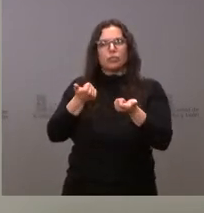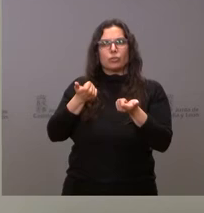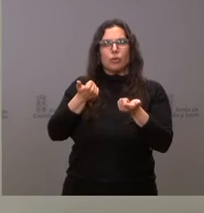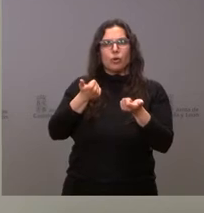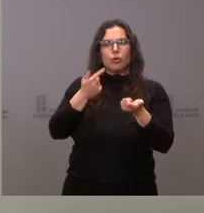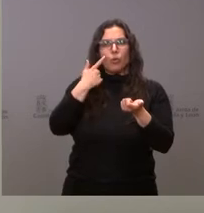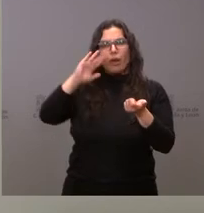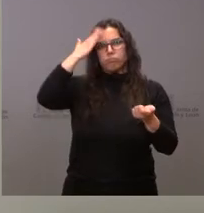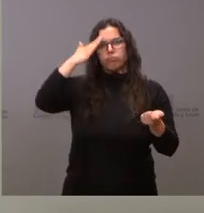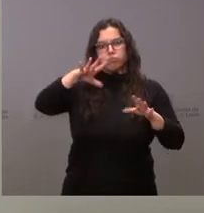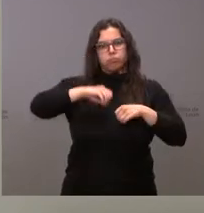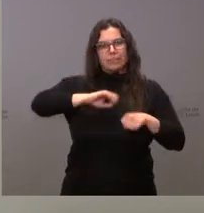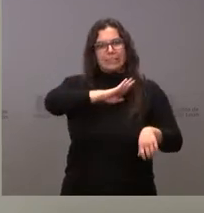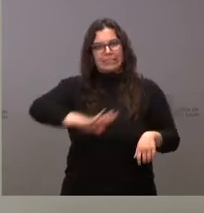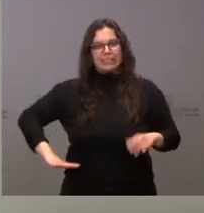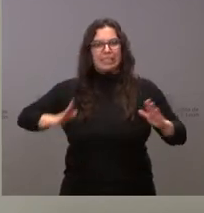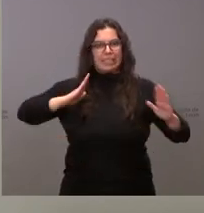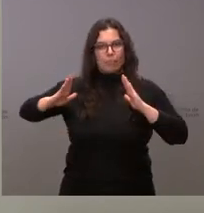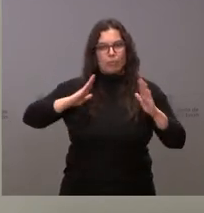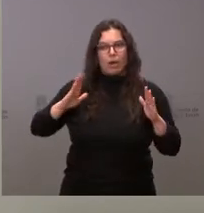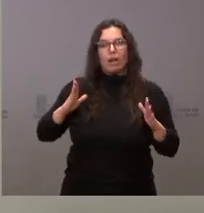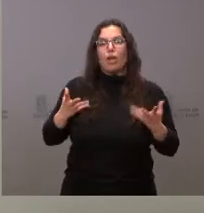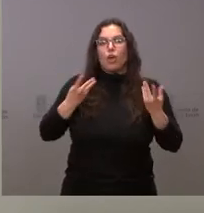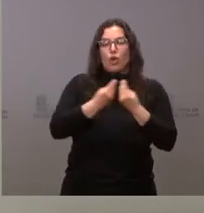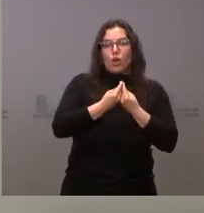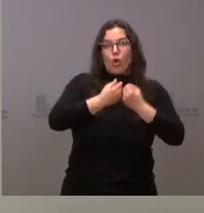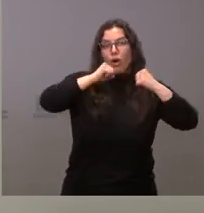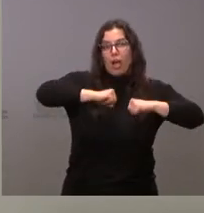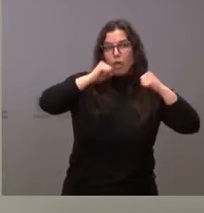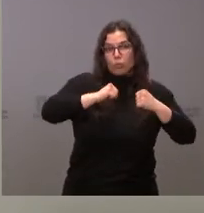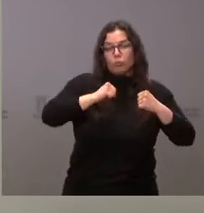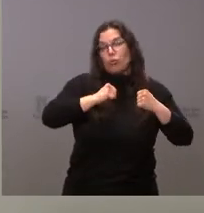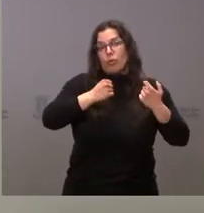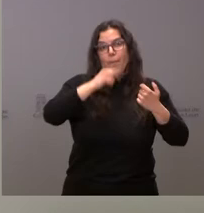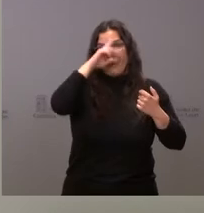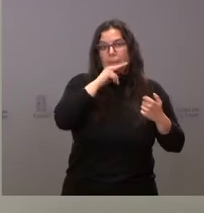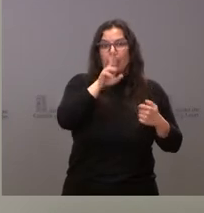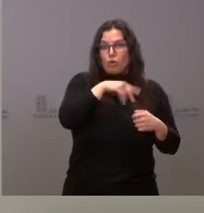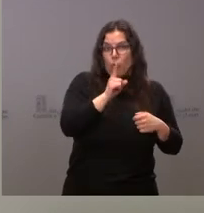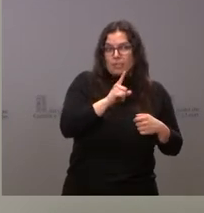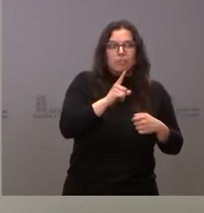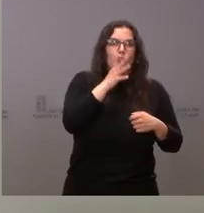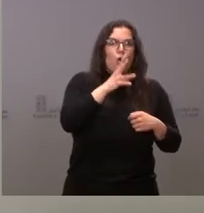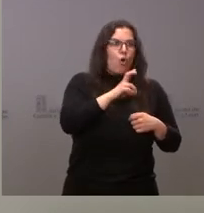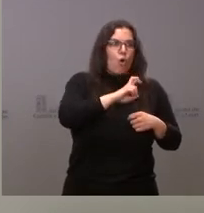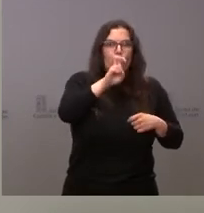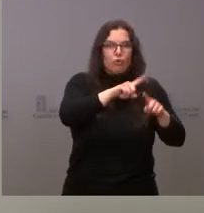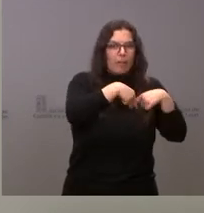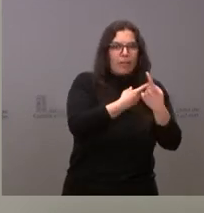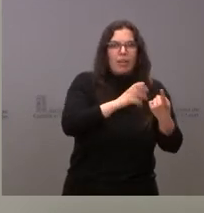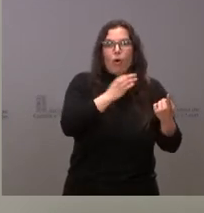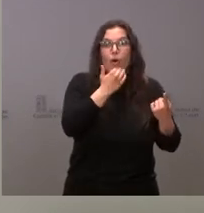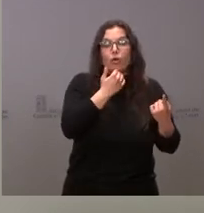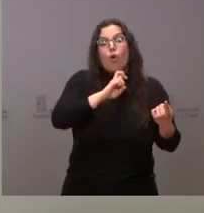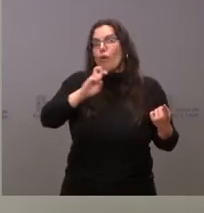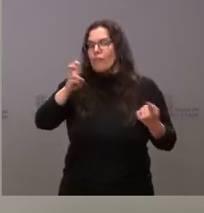y que están con adultos que no son sus padres o en familias de acogida total 61 personas